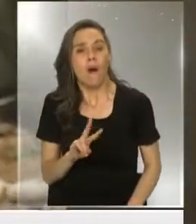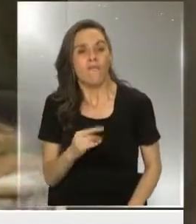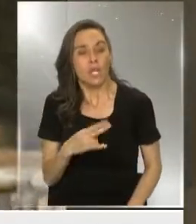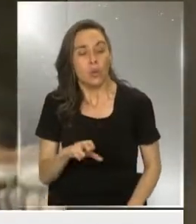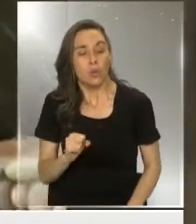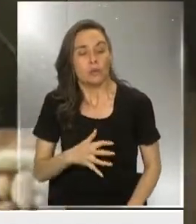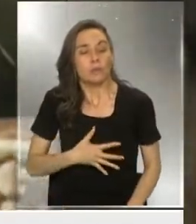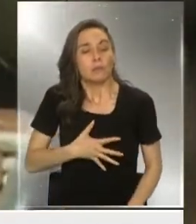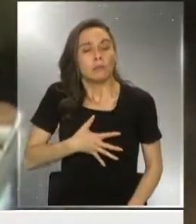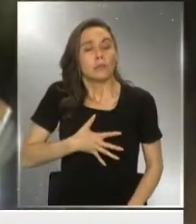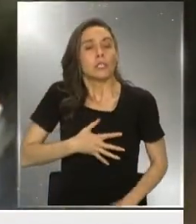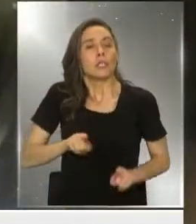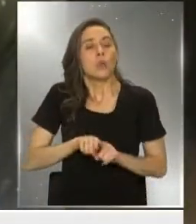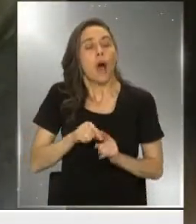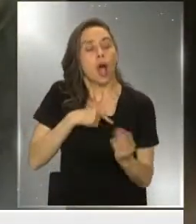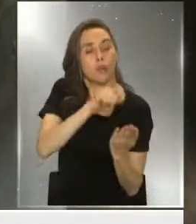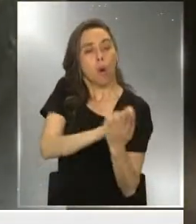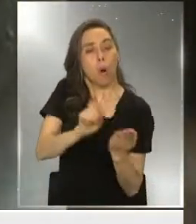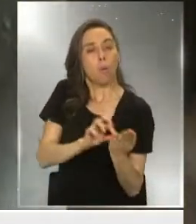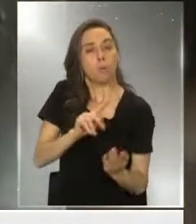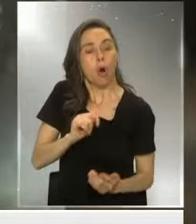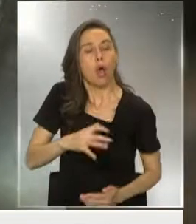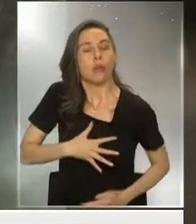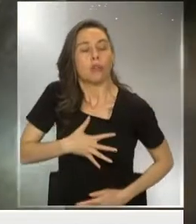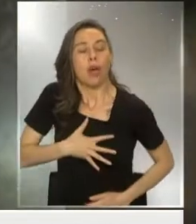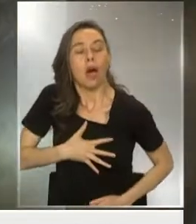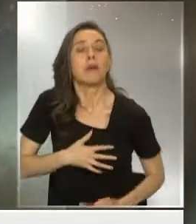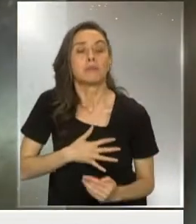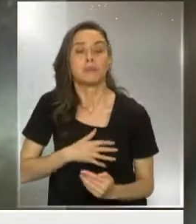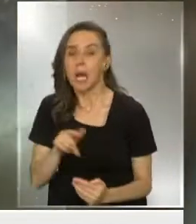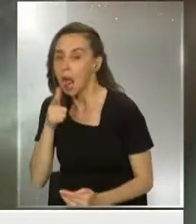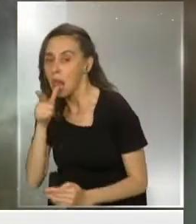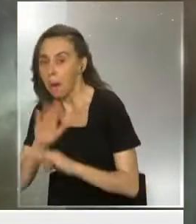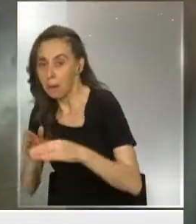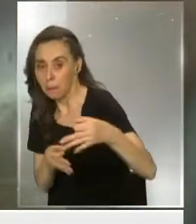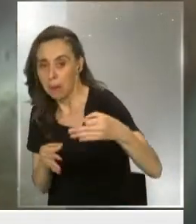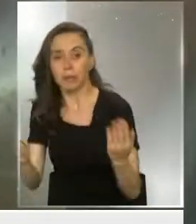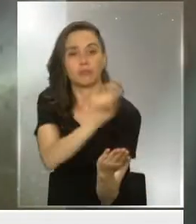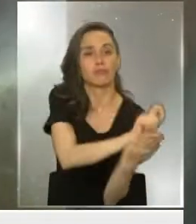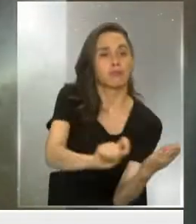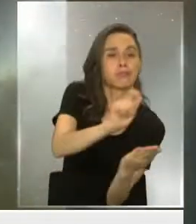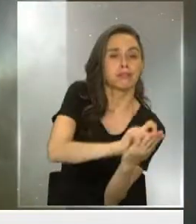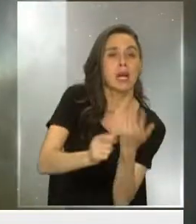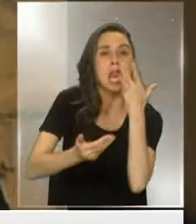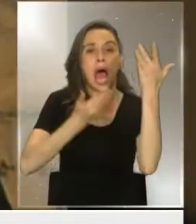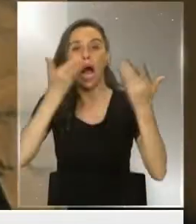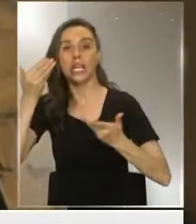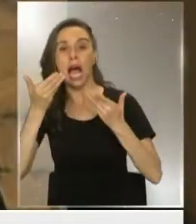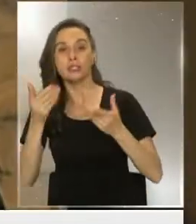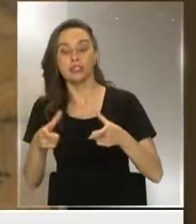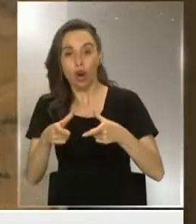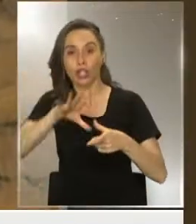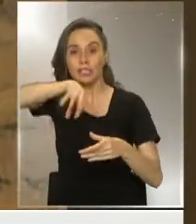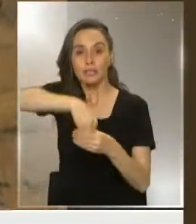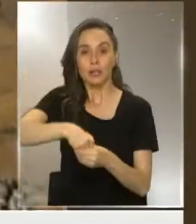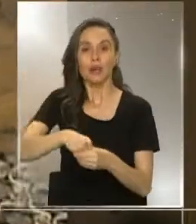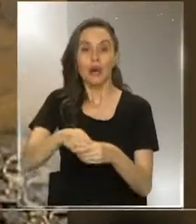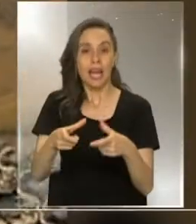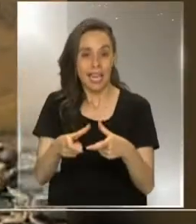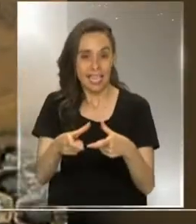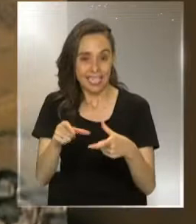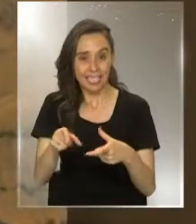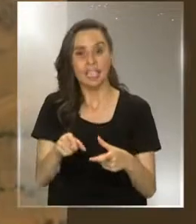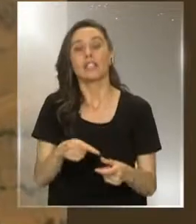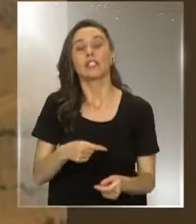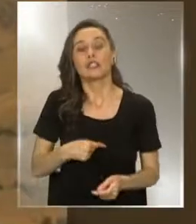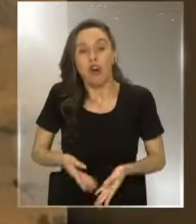tomó lápiz y papel y escribió lo que, sin saberlo, sería el inicio de este proyecto. Vengo yo caminando por la